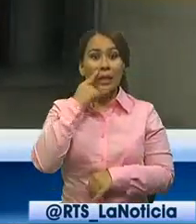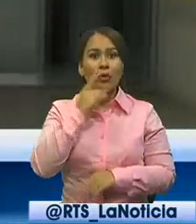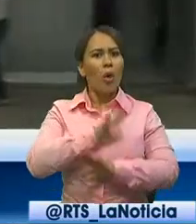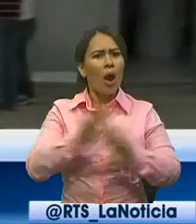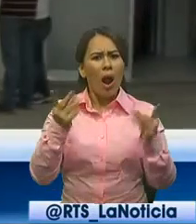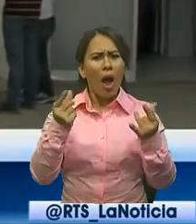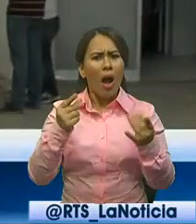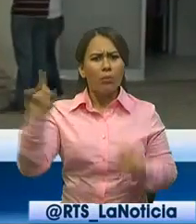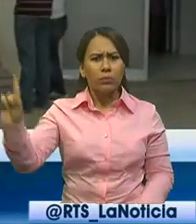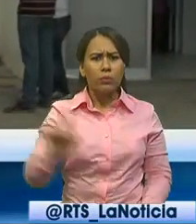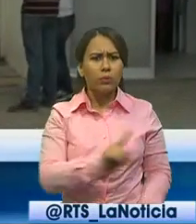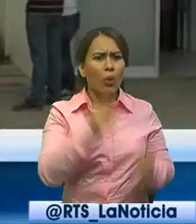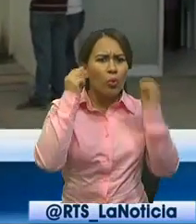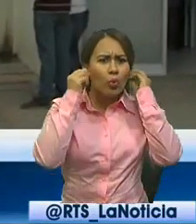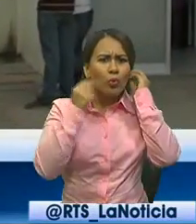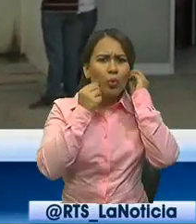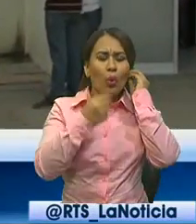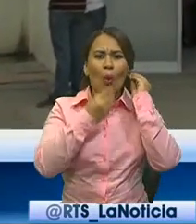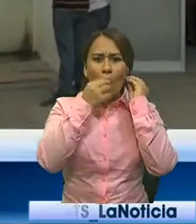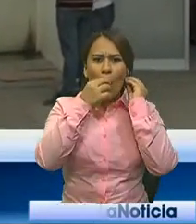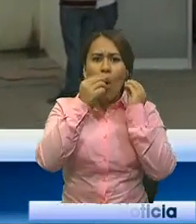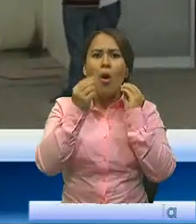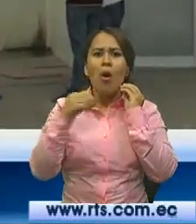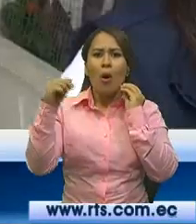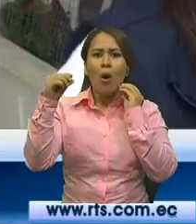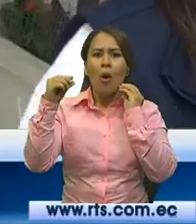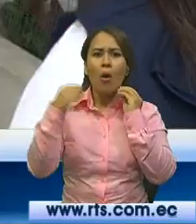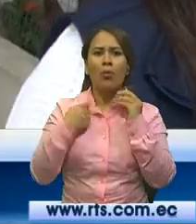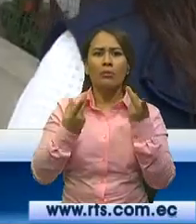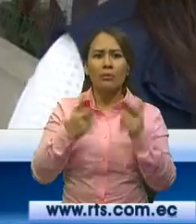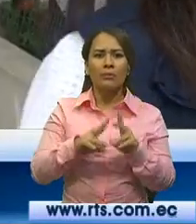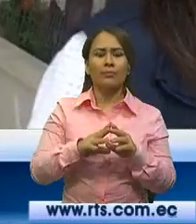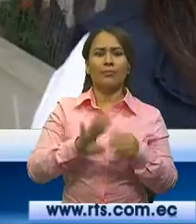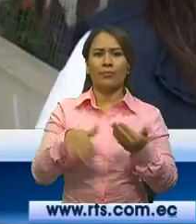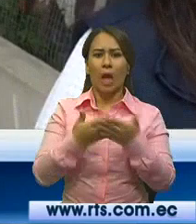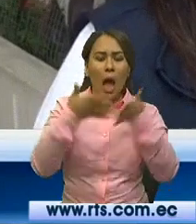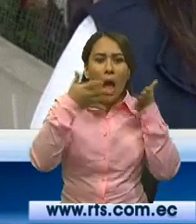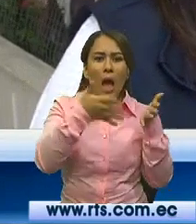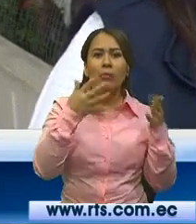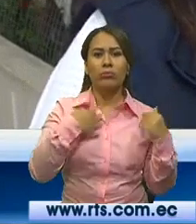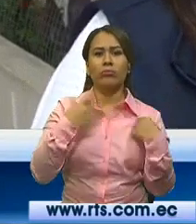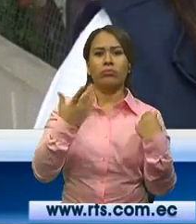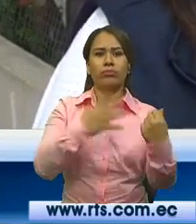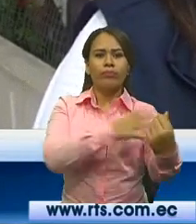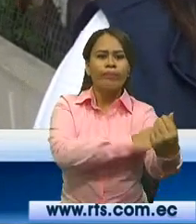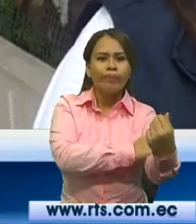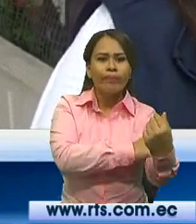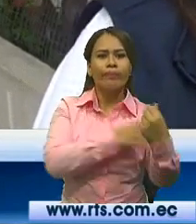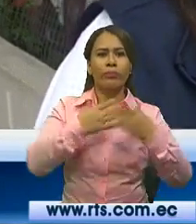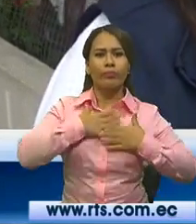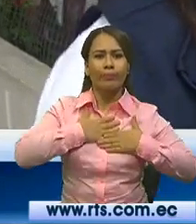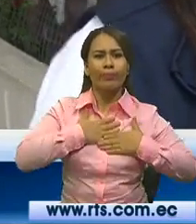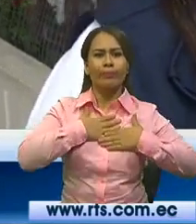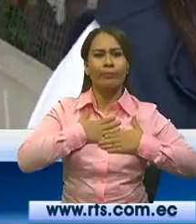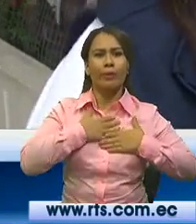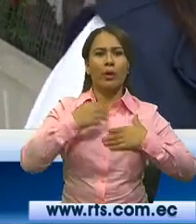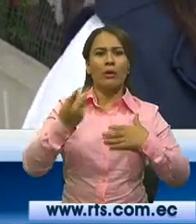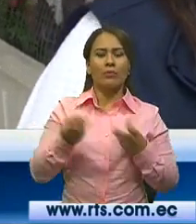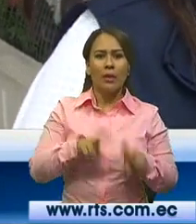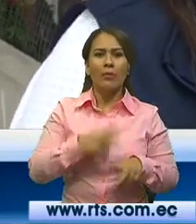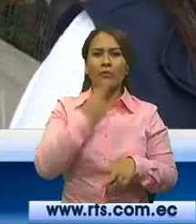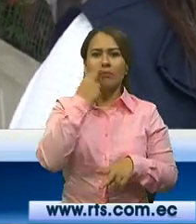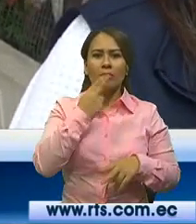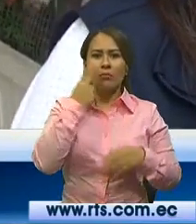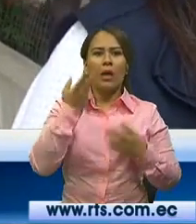En ese momento fue entubado. Se le realizó toda la atención de acuerdo al protocolo de reanimación cardiopulmonar